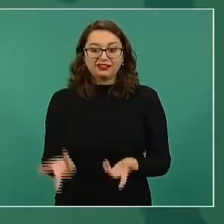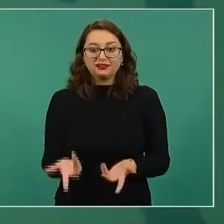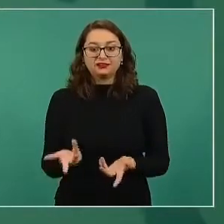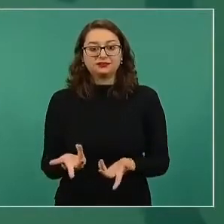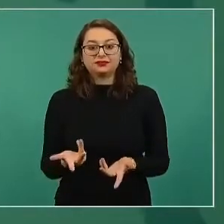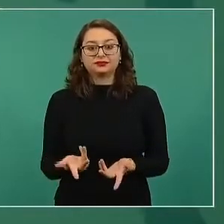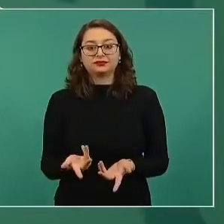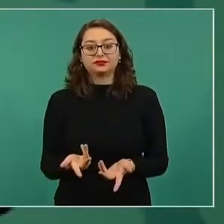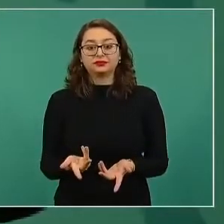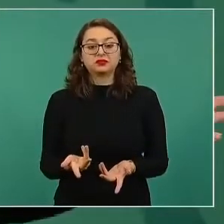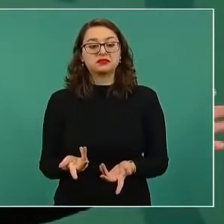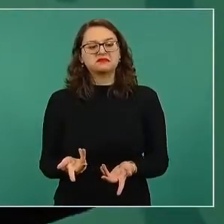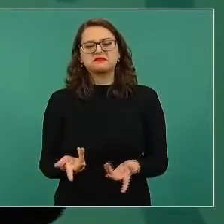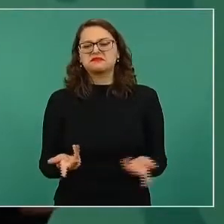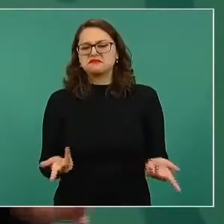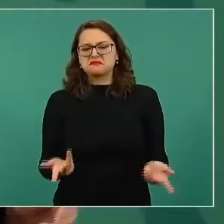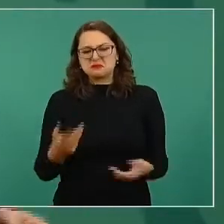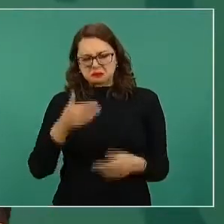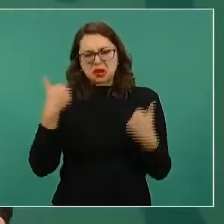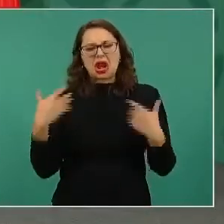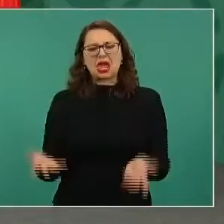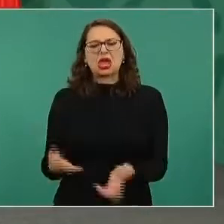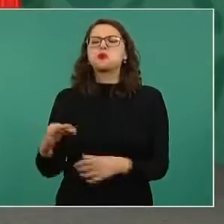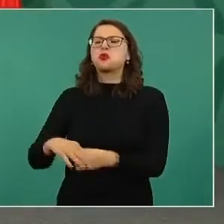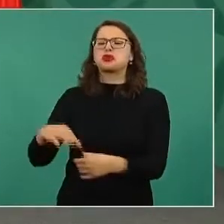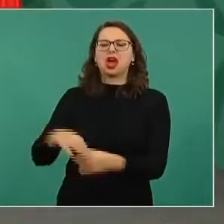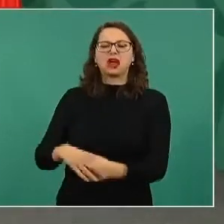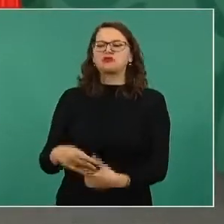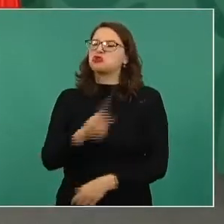de que todos éramos iguales,